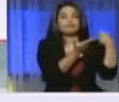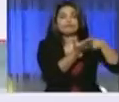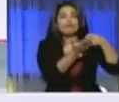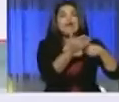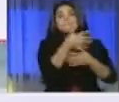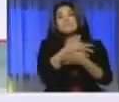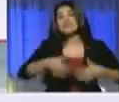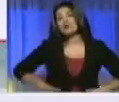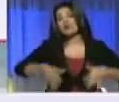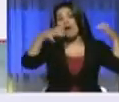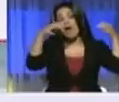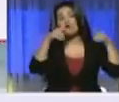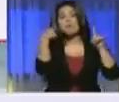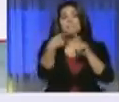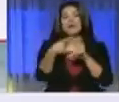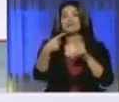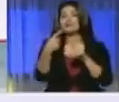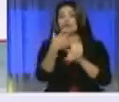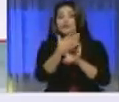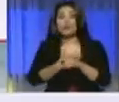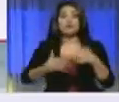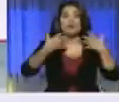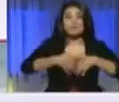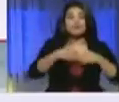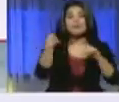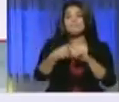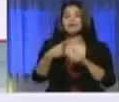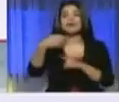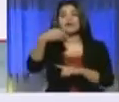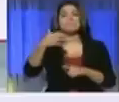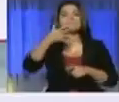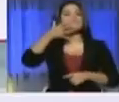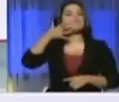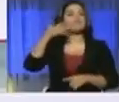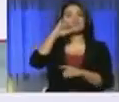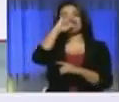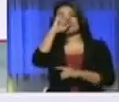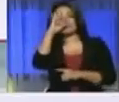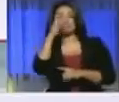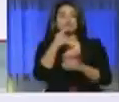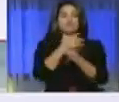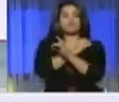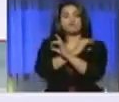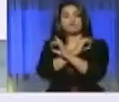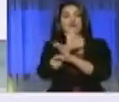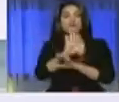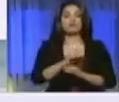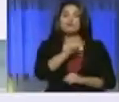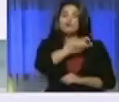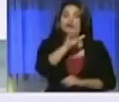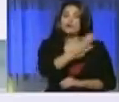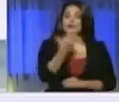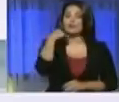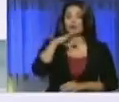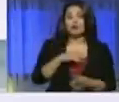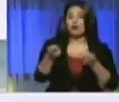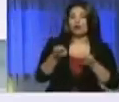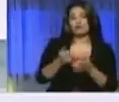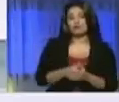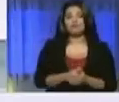del empresario y de la burguesía parasitaria, de la burguesía parasitaria. Ahí brincaron,